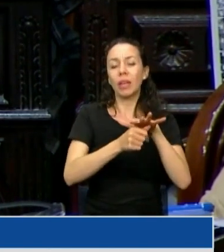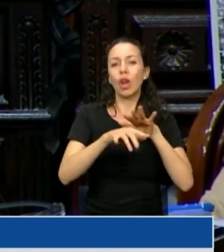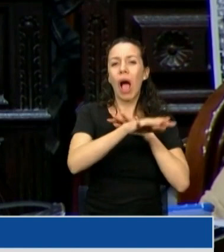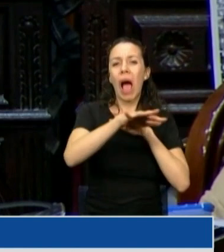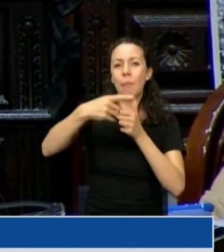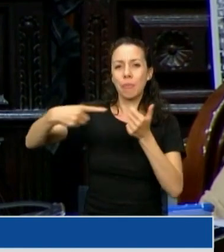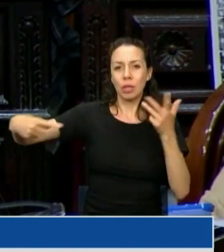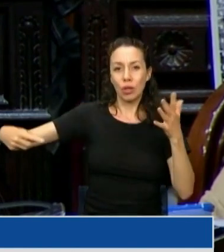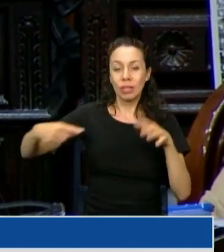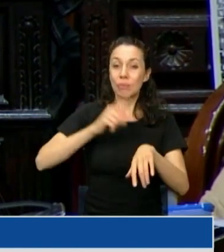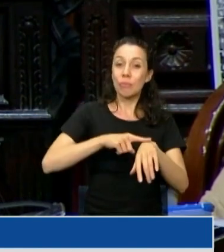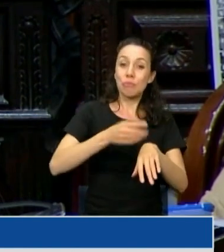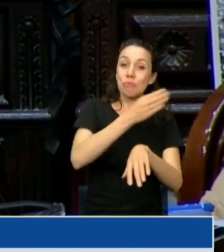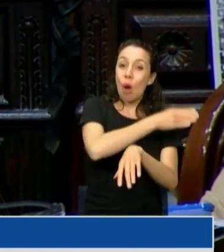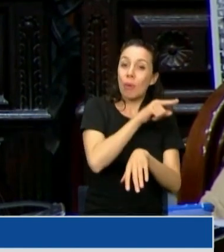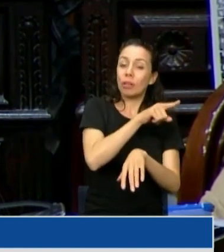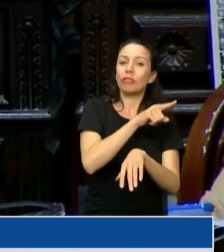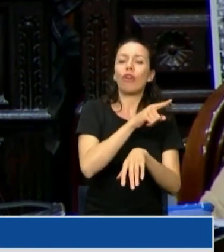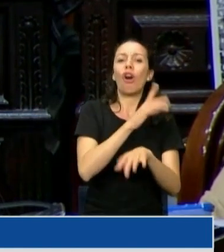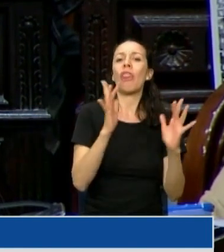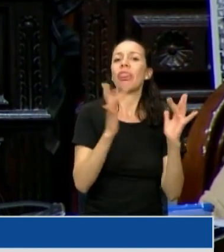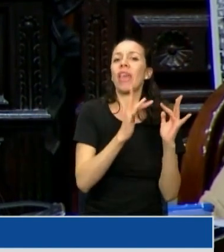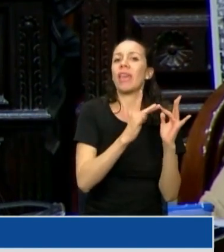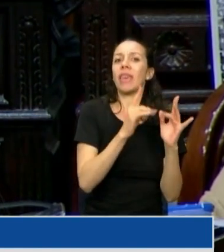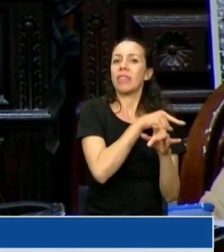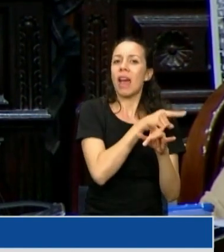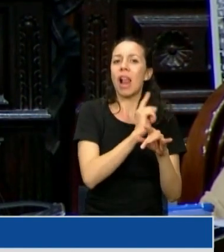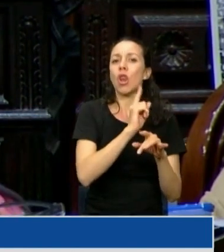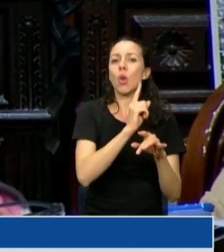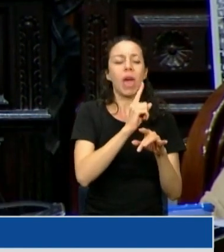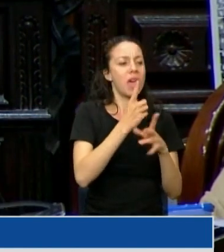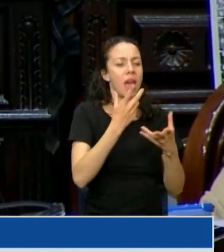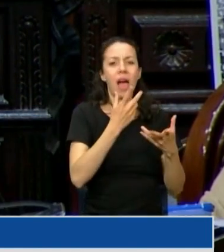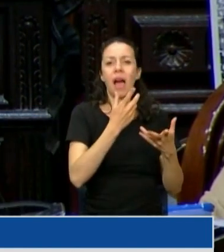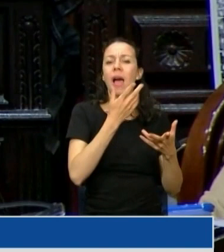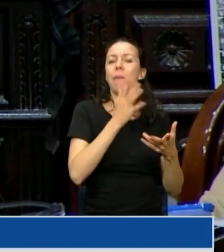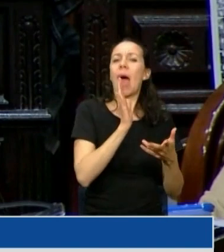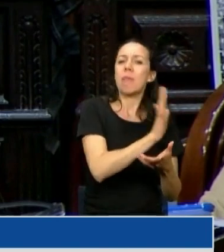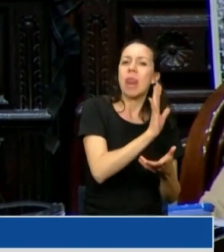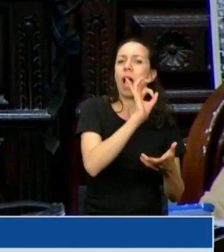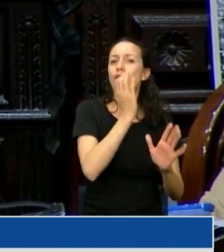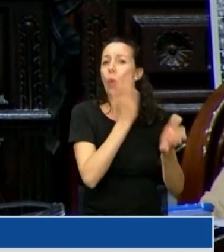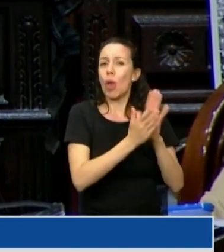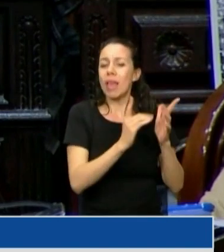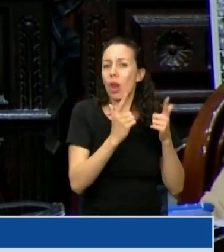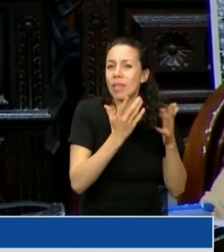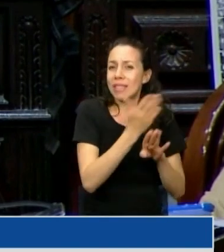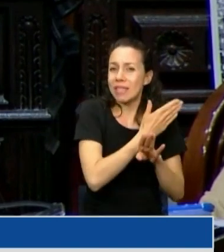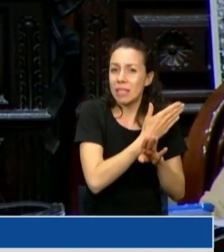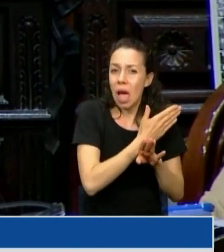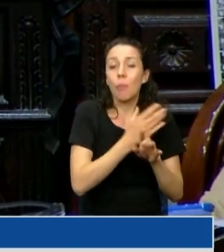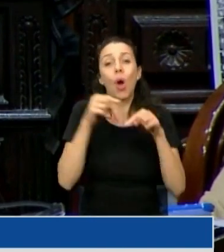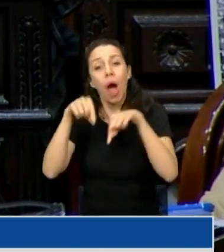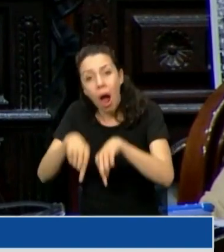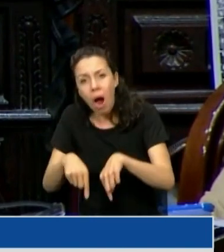ámbito digital, el entorno digital no era un espacio ni de amenaza ni de violencia, no existía, y en este momento que sí es